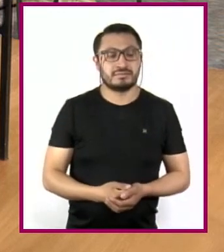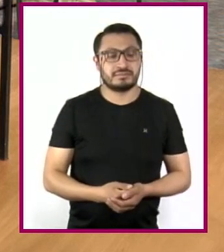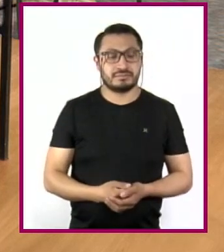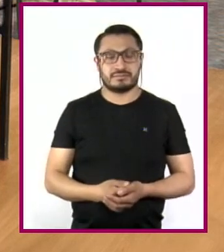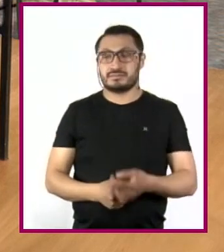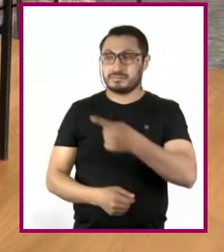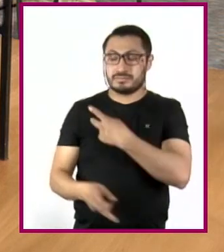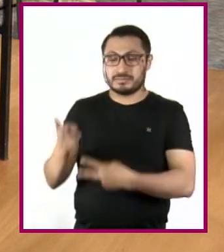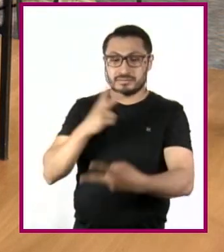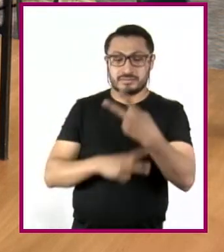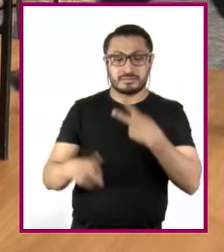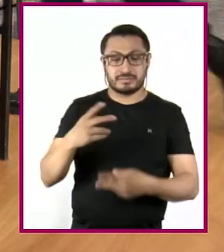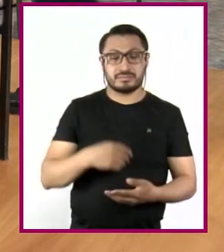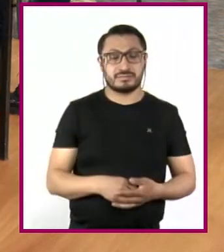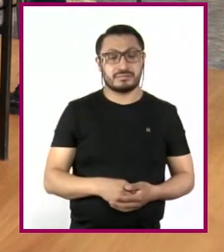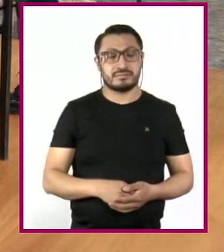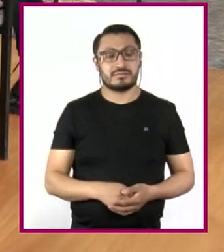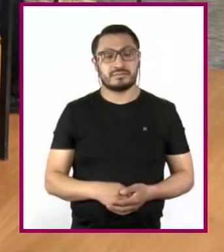¡Alguien viene!